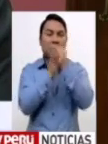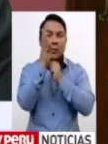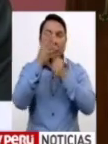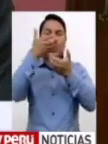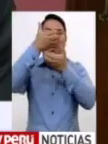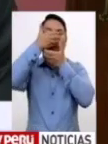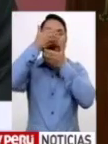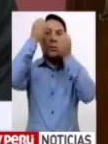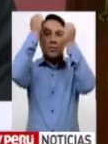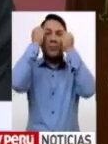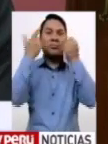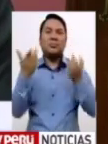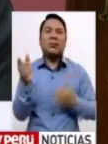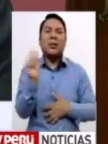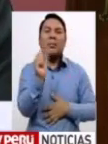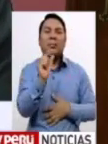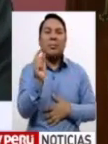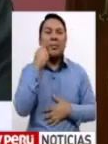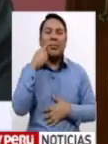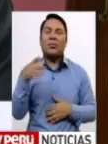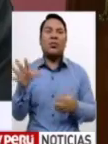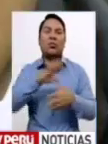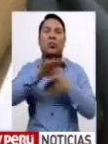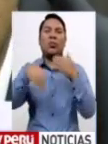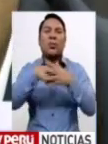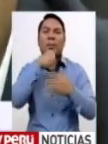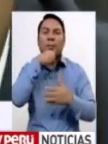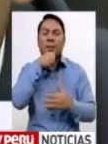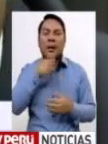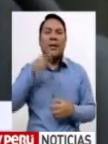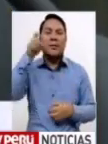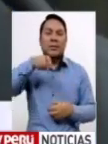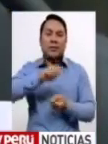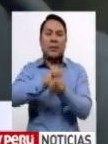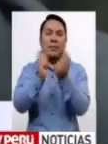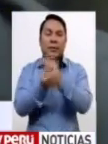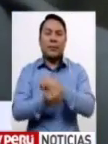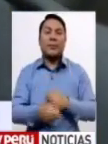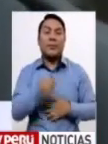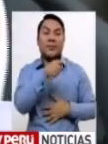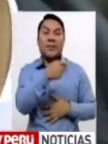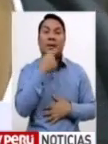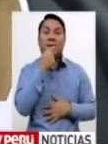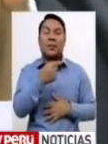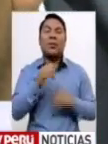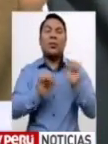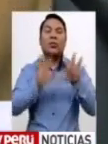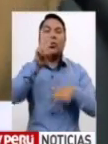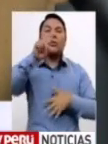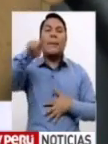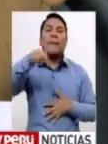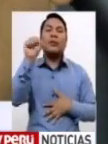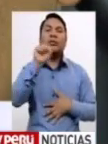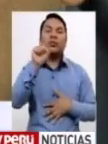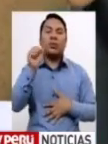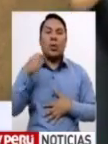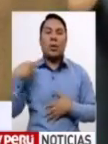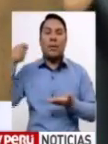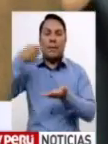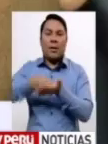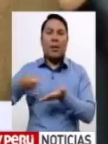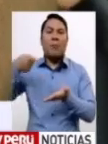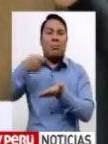un 65% que nos falta para equipar a la institución. Confesó que gana 12.000 soles mensuales porque tiene que vivir de